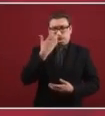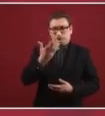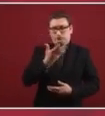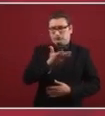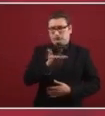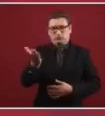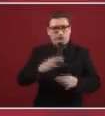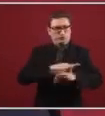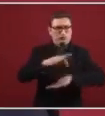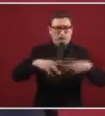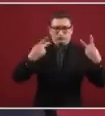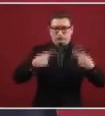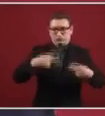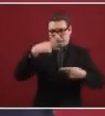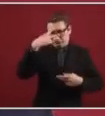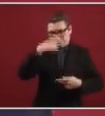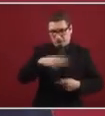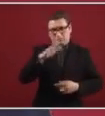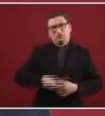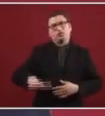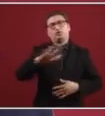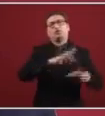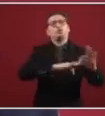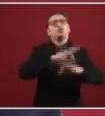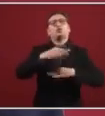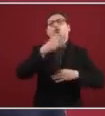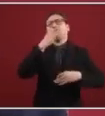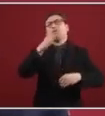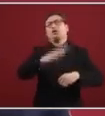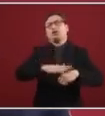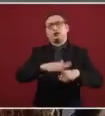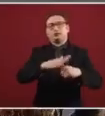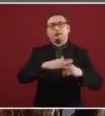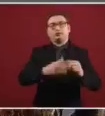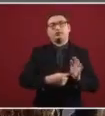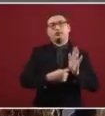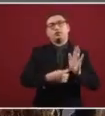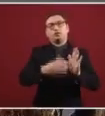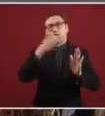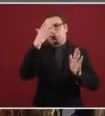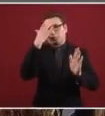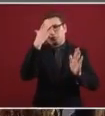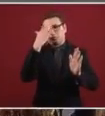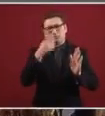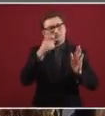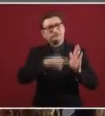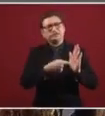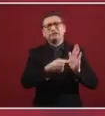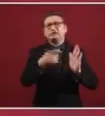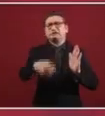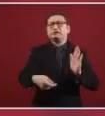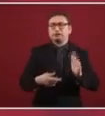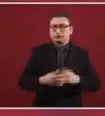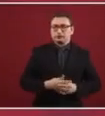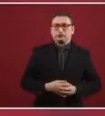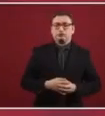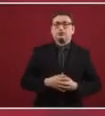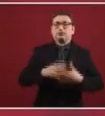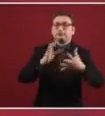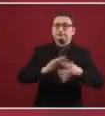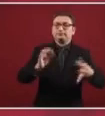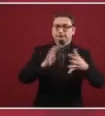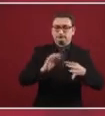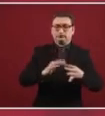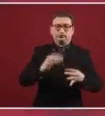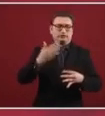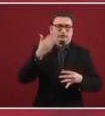los mexicanos, a nuestro pueblo, sobre el avance que se